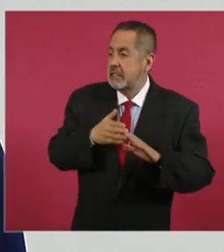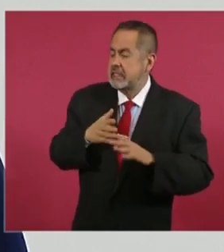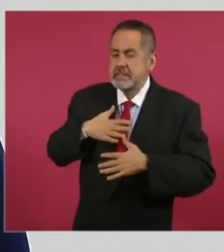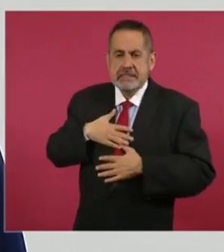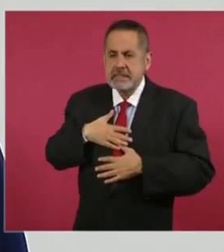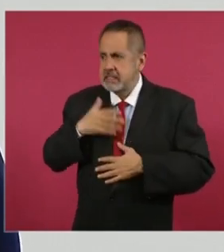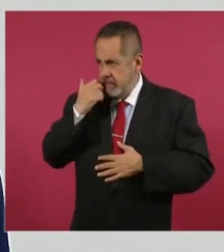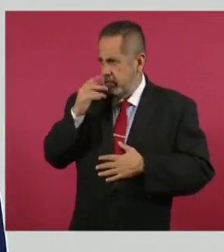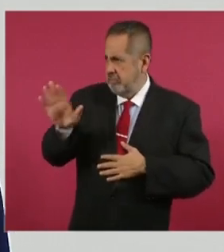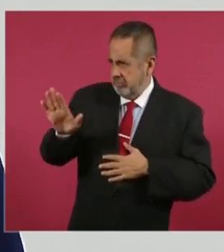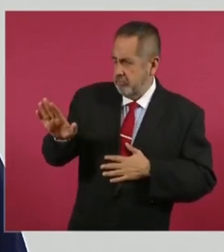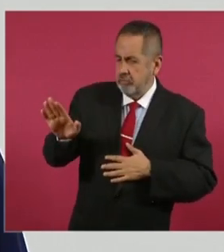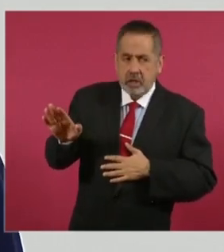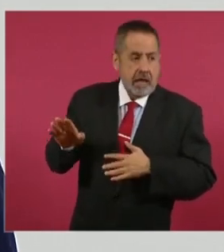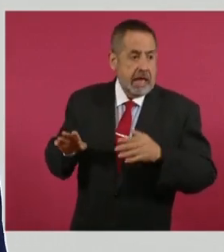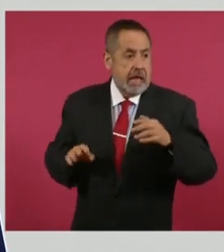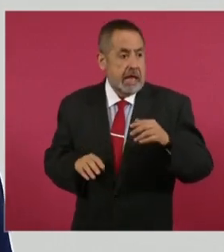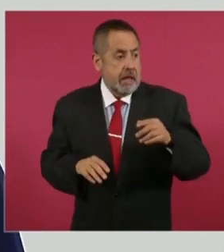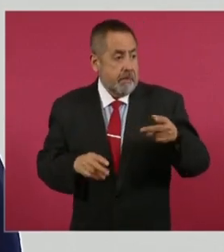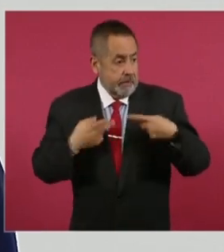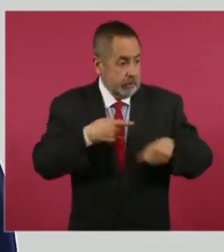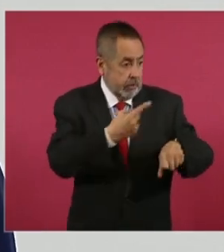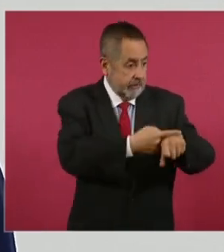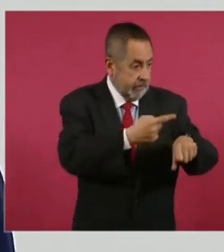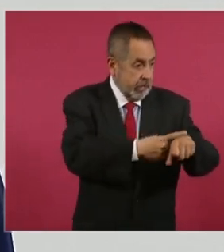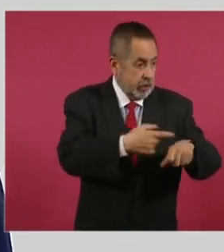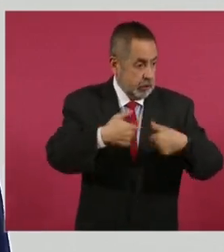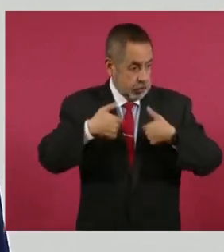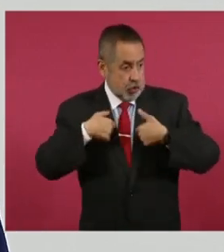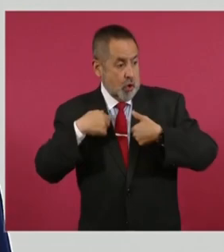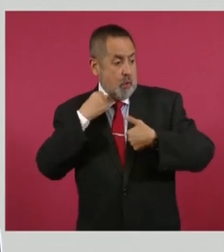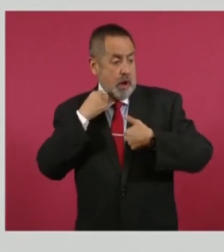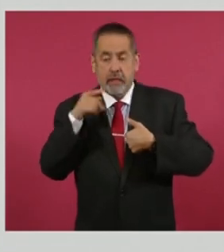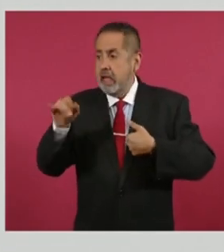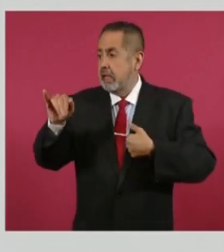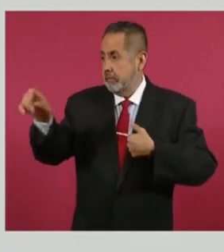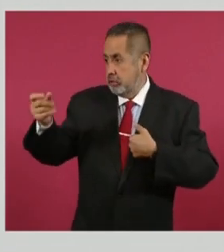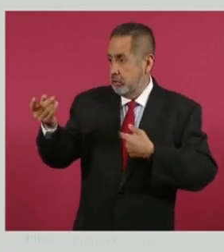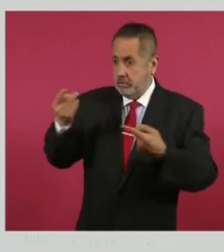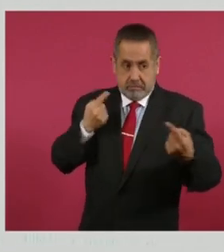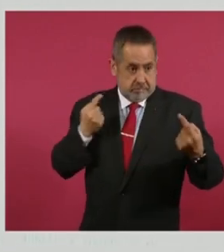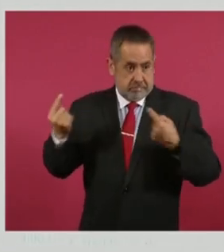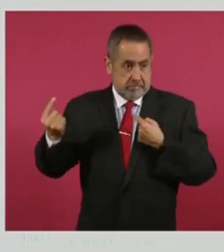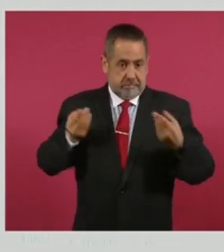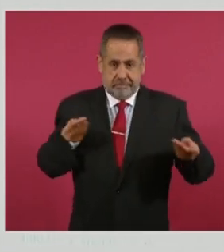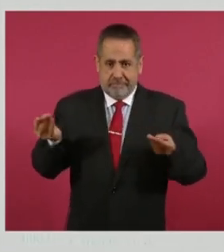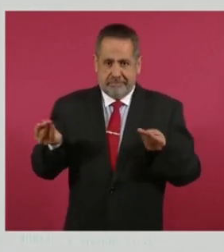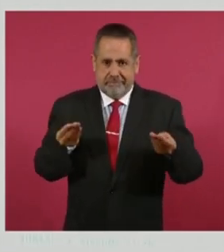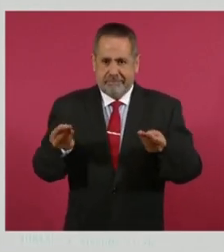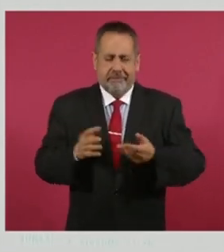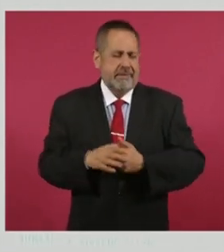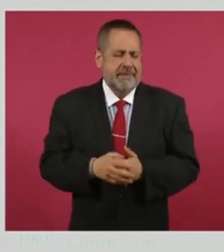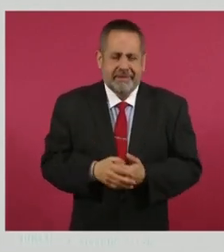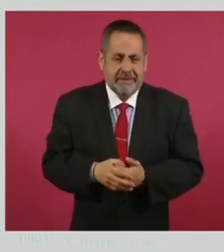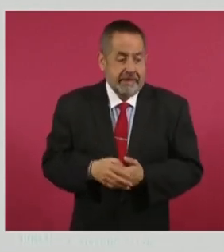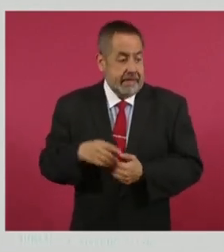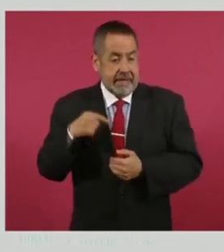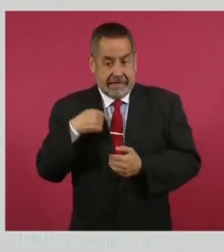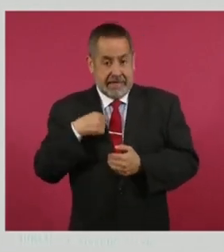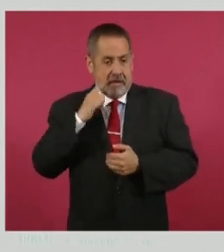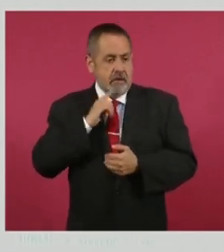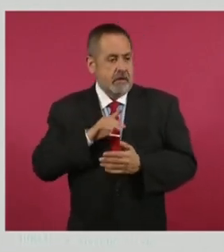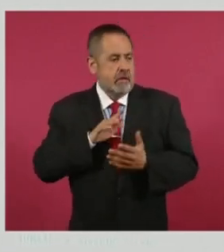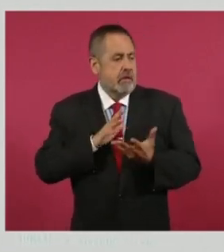intermediaria entre el IMSS y los pacientes. Tiene vínculos con partidos